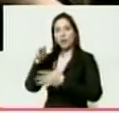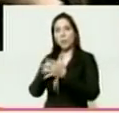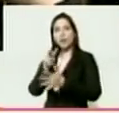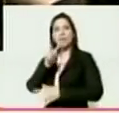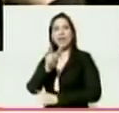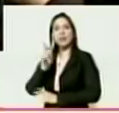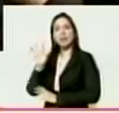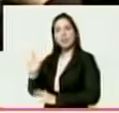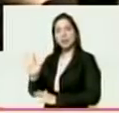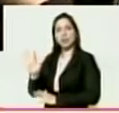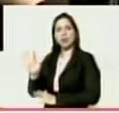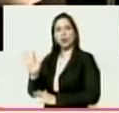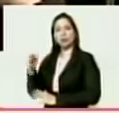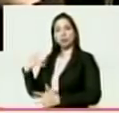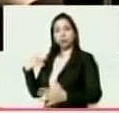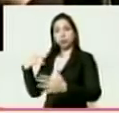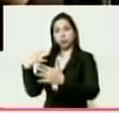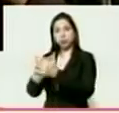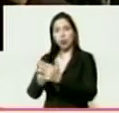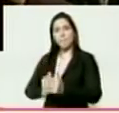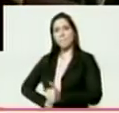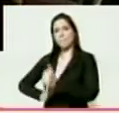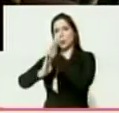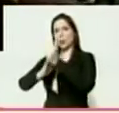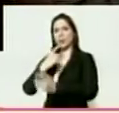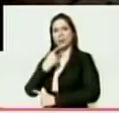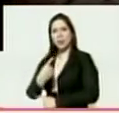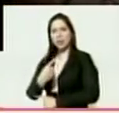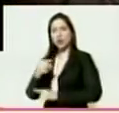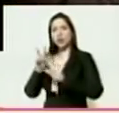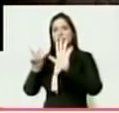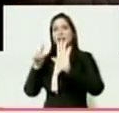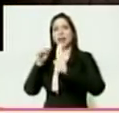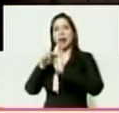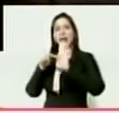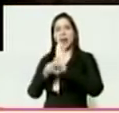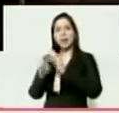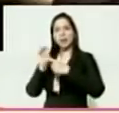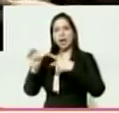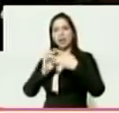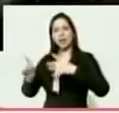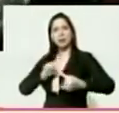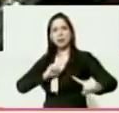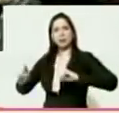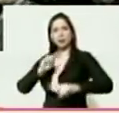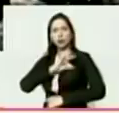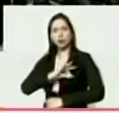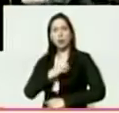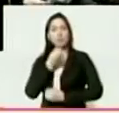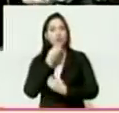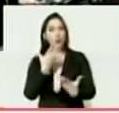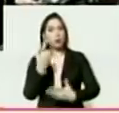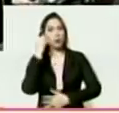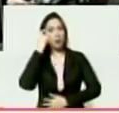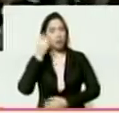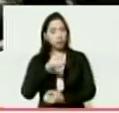2019-2025 y en lo que ha liderado y destacado las 7 líneas estratégicas de acción. Buenos días a todos.